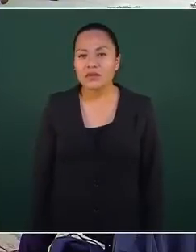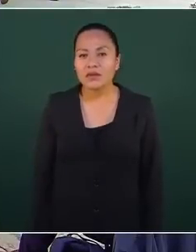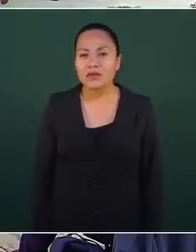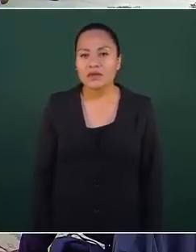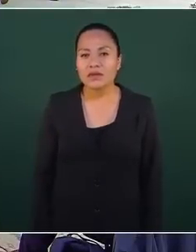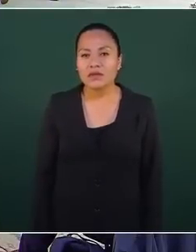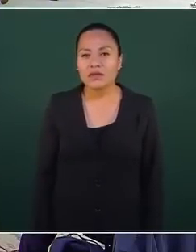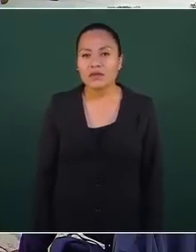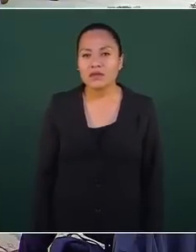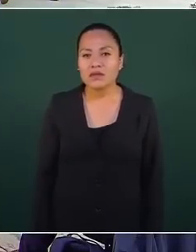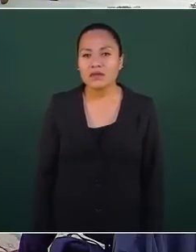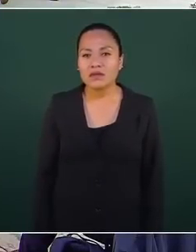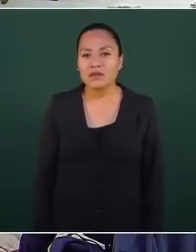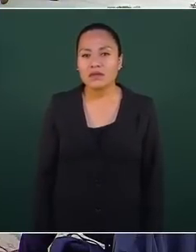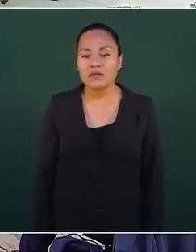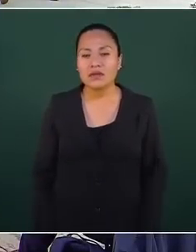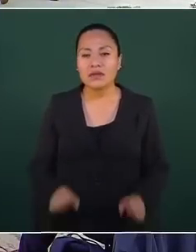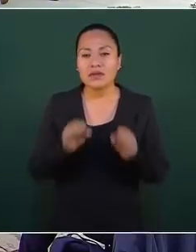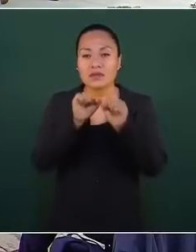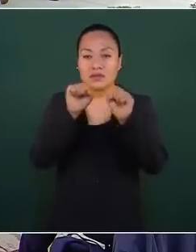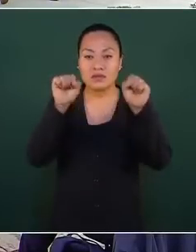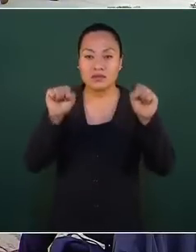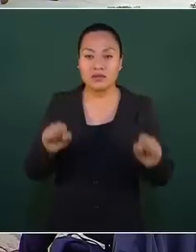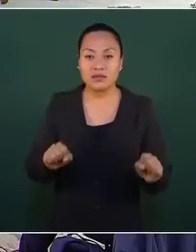Sistema SUNEO,